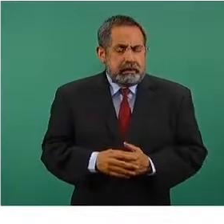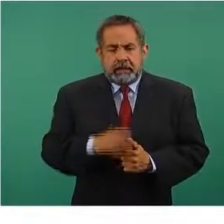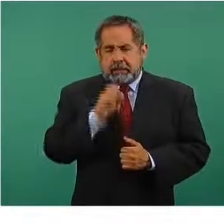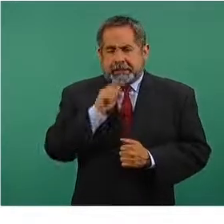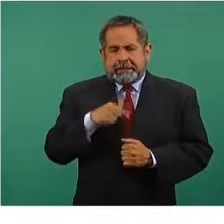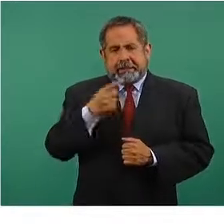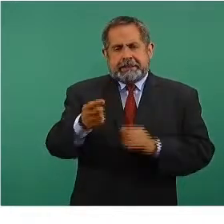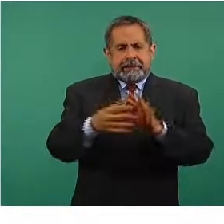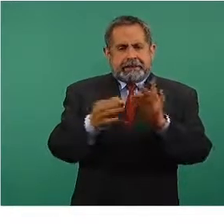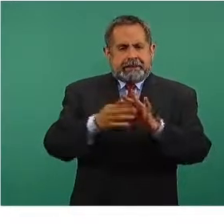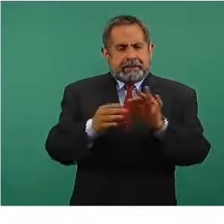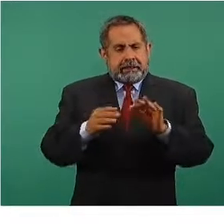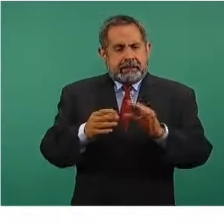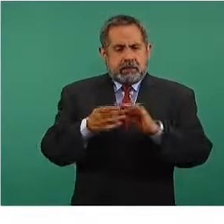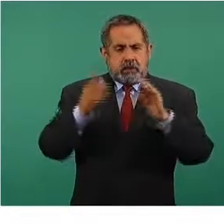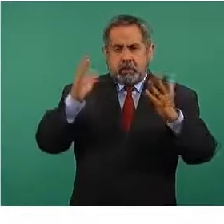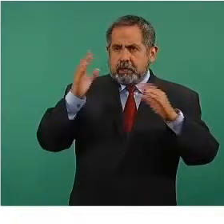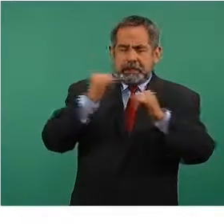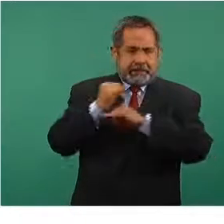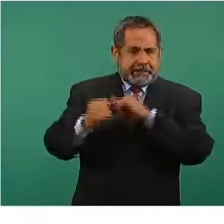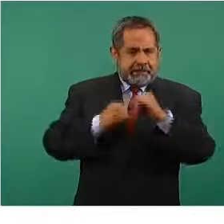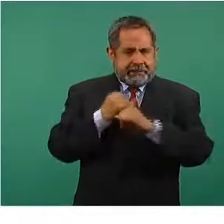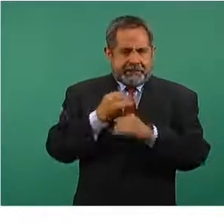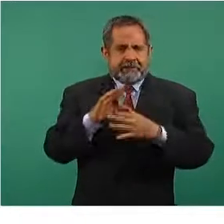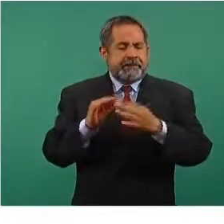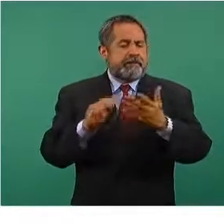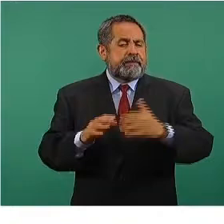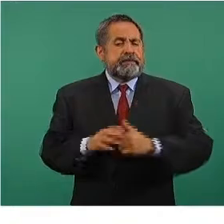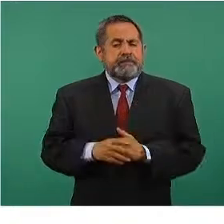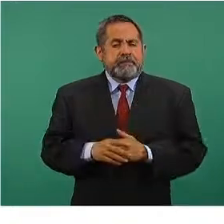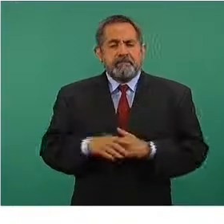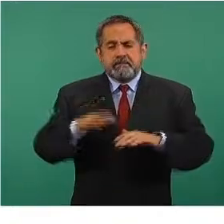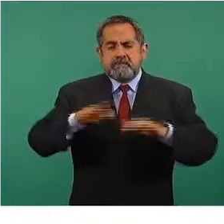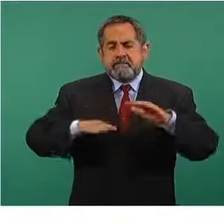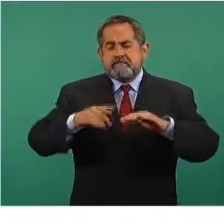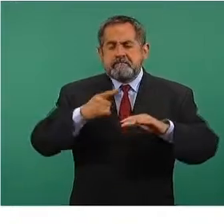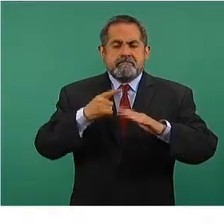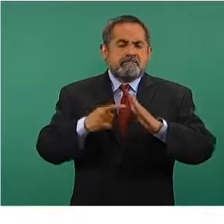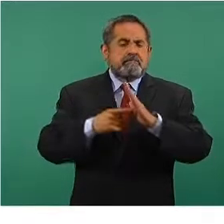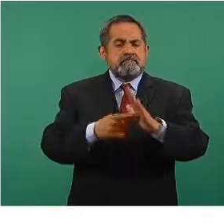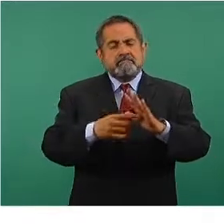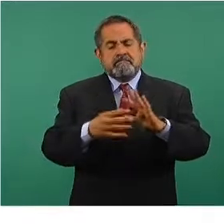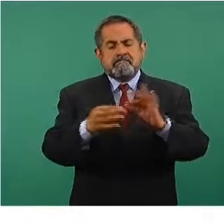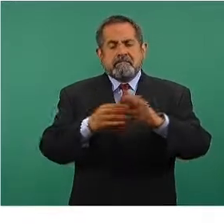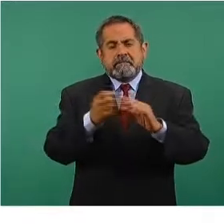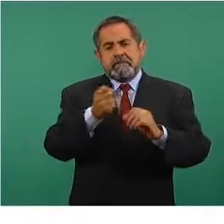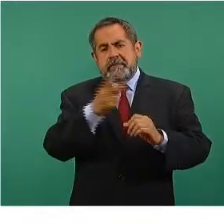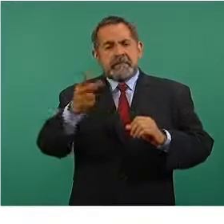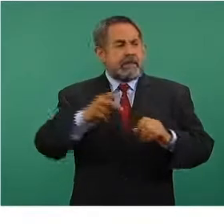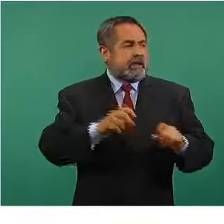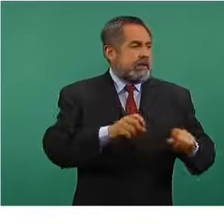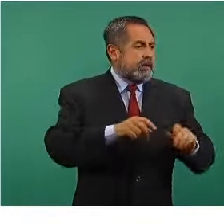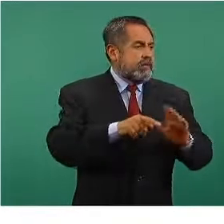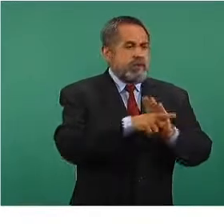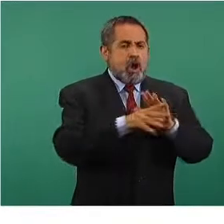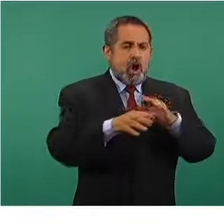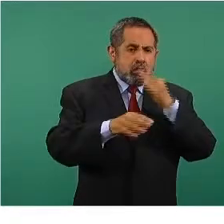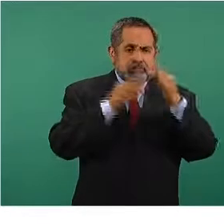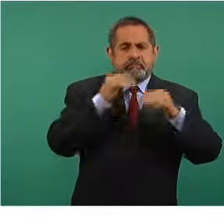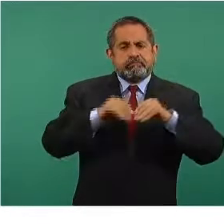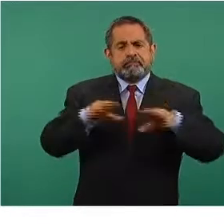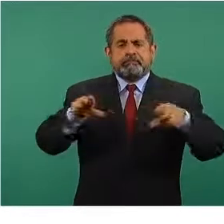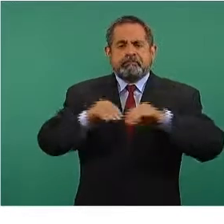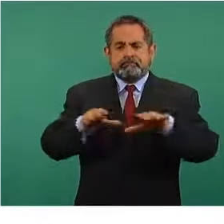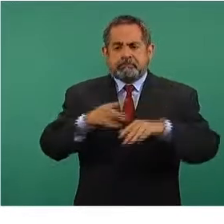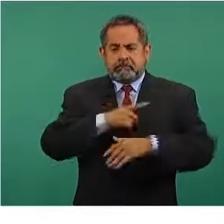como aclarar, aprovechando la comparación internacional, es que lo que a veces se ha puesto es, y varios medios lo han tomado así, creo que es muy importante